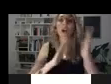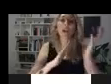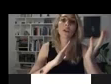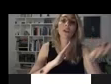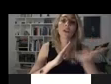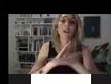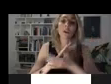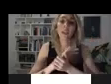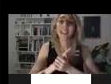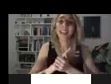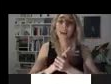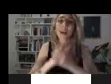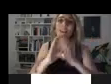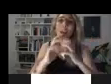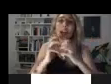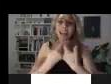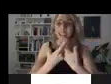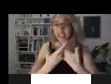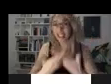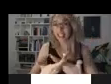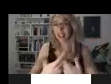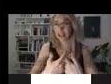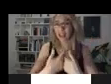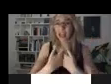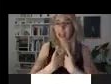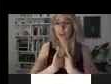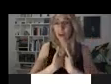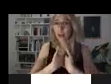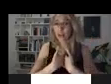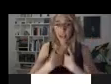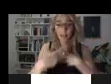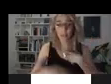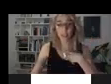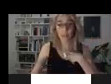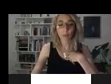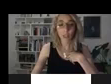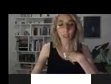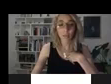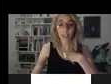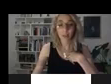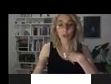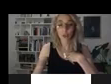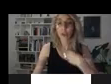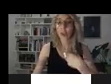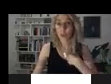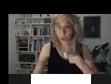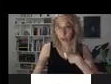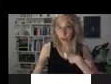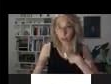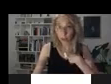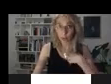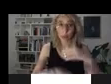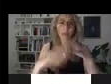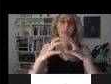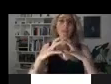que nos, lo, que, cuáles son las características a la hora de que pensemos el precio de